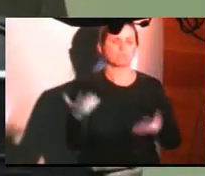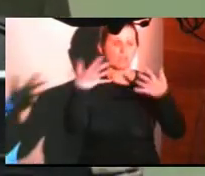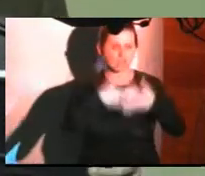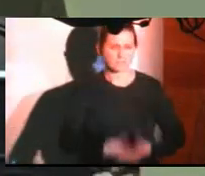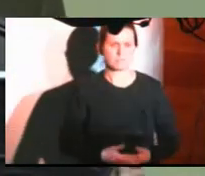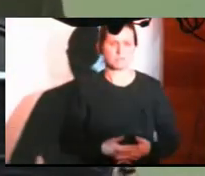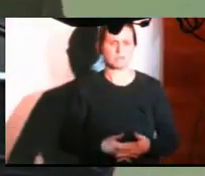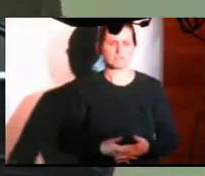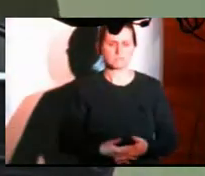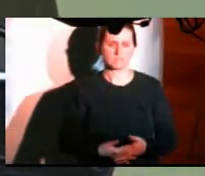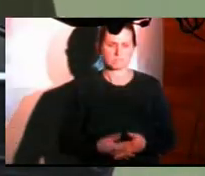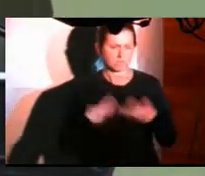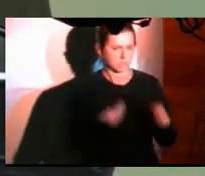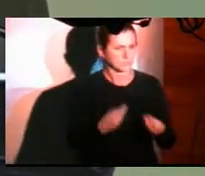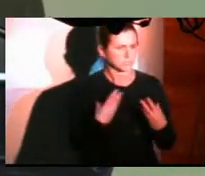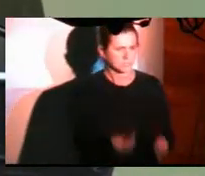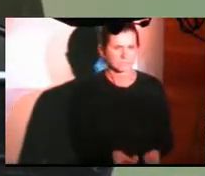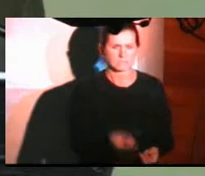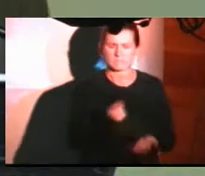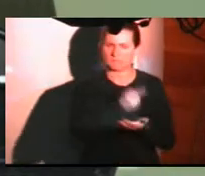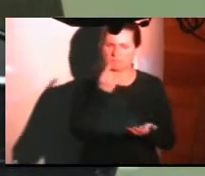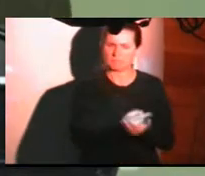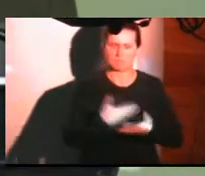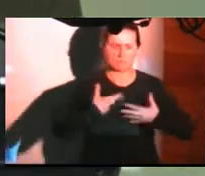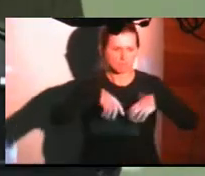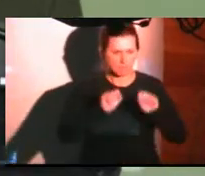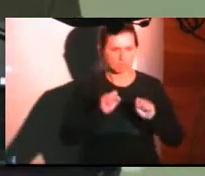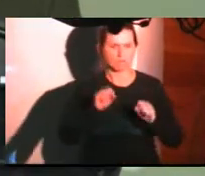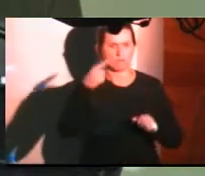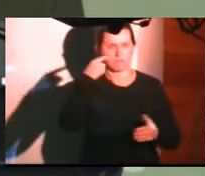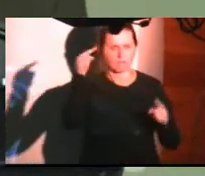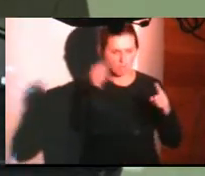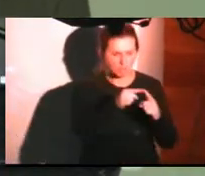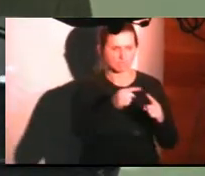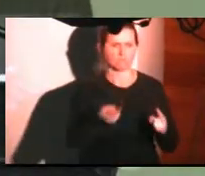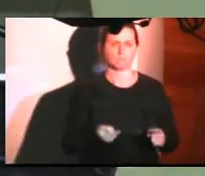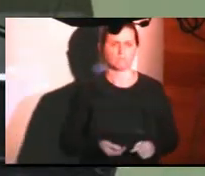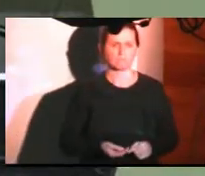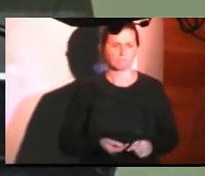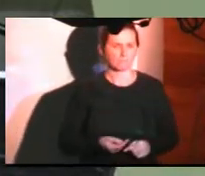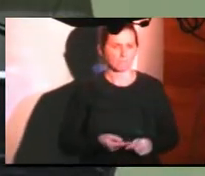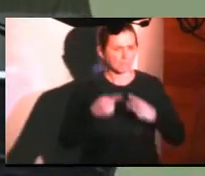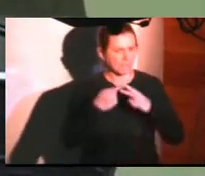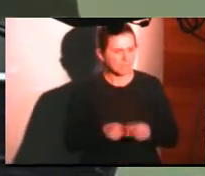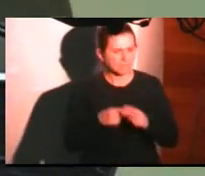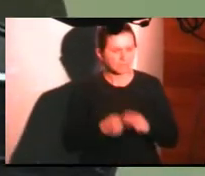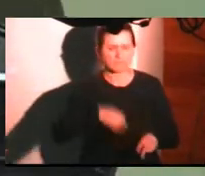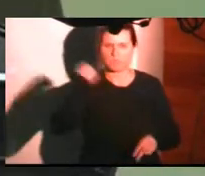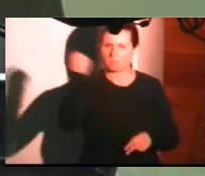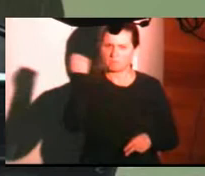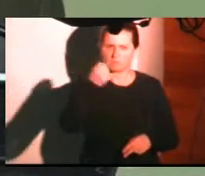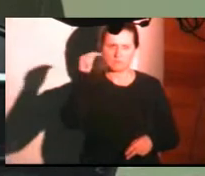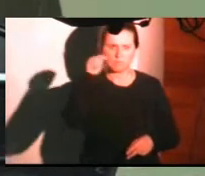integración, no podemos lograr el objetivo. Y la tecnología tiene que estar justamente al servicio de estos valores